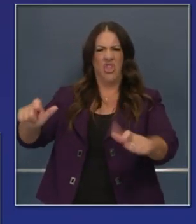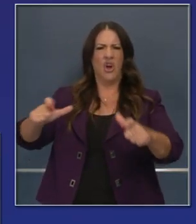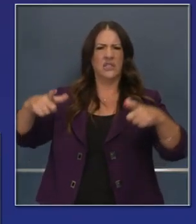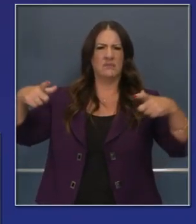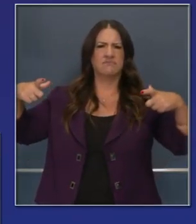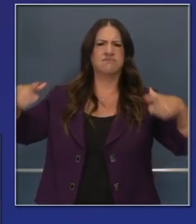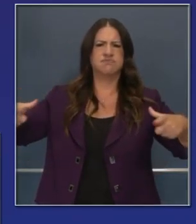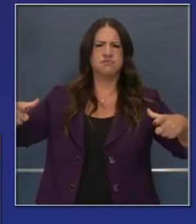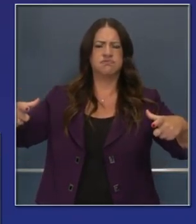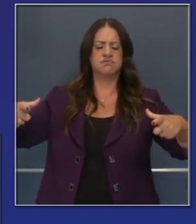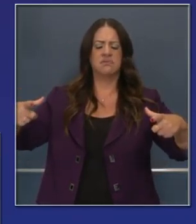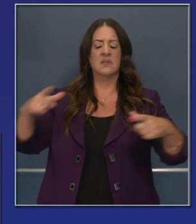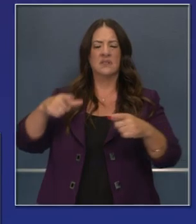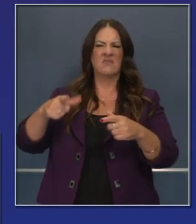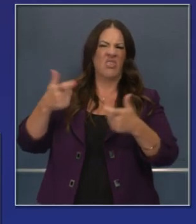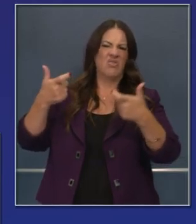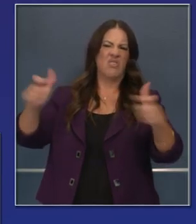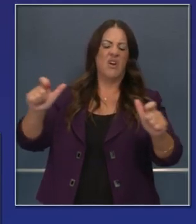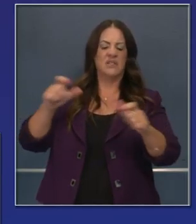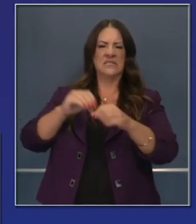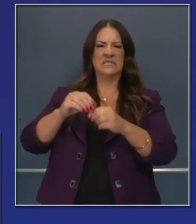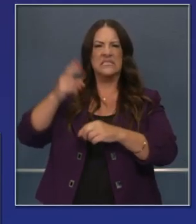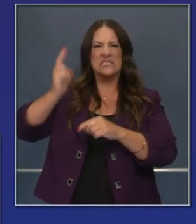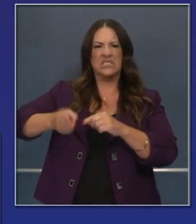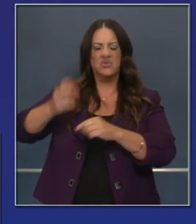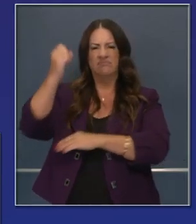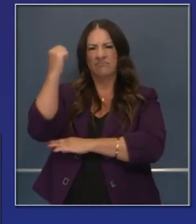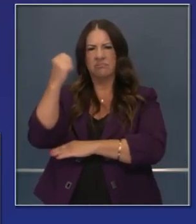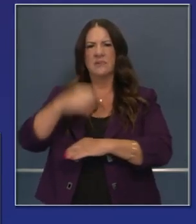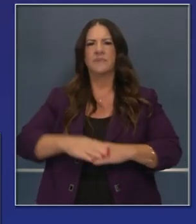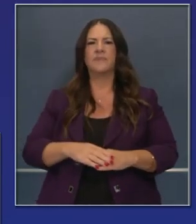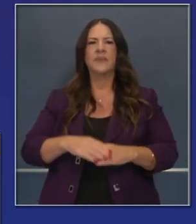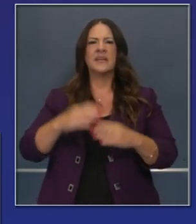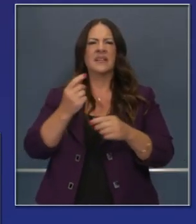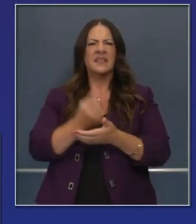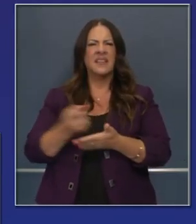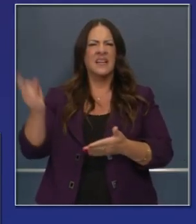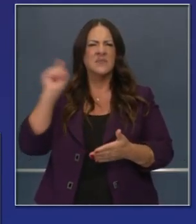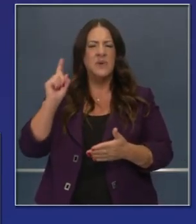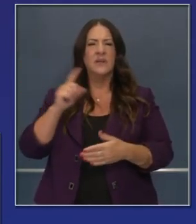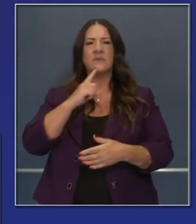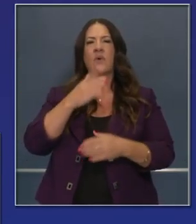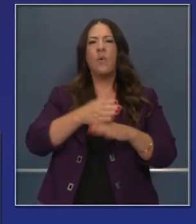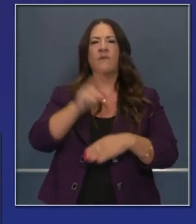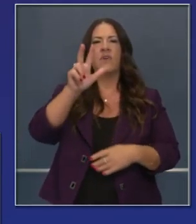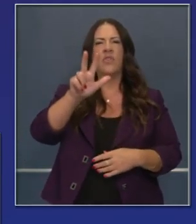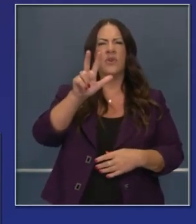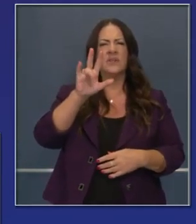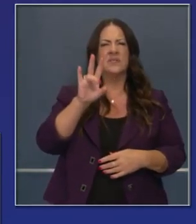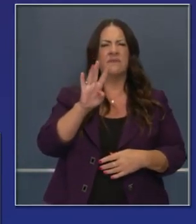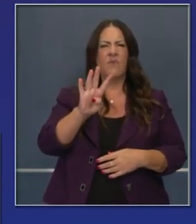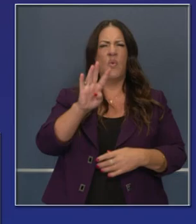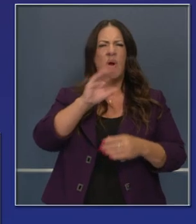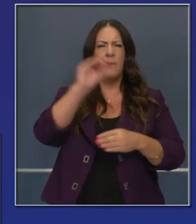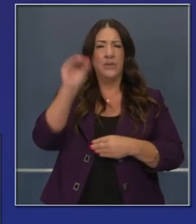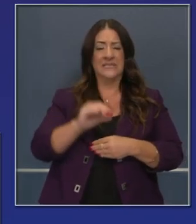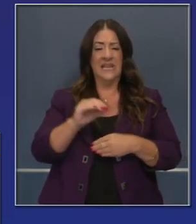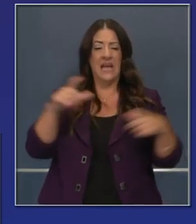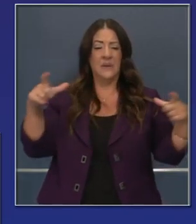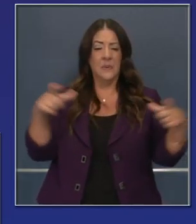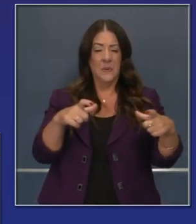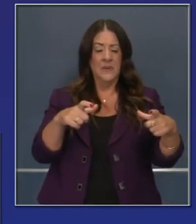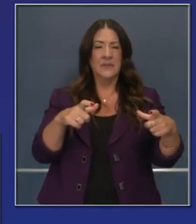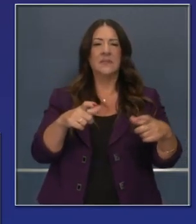el mes de mayor número de incendios en California. Según la última actualización, tenemos contención de 34%, el de